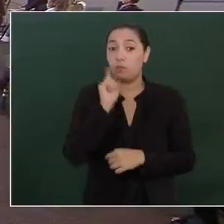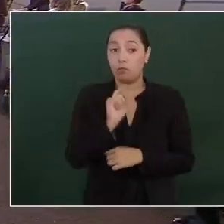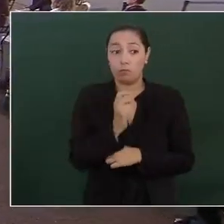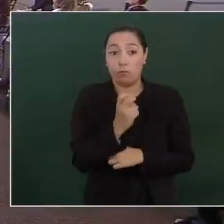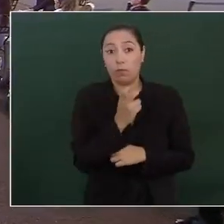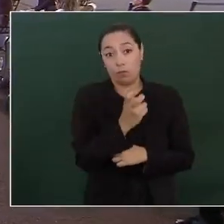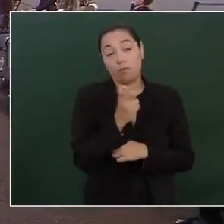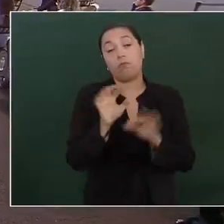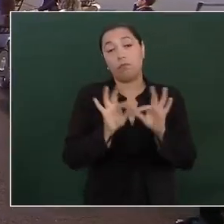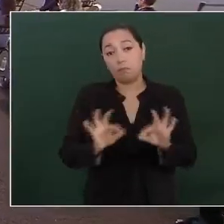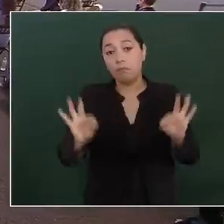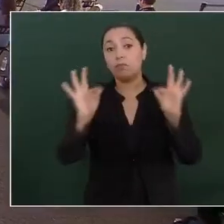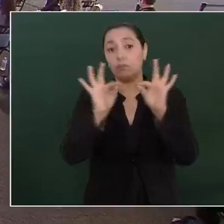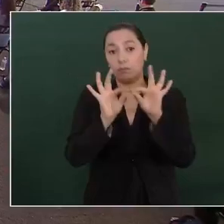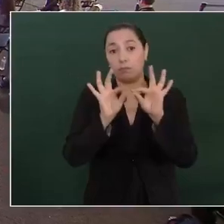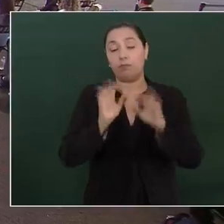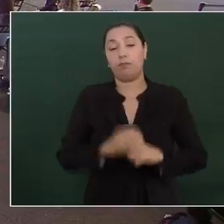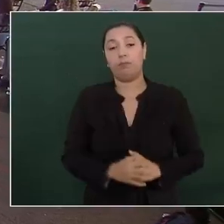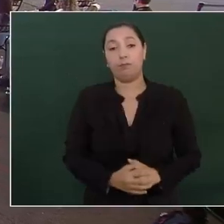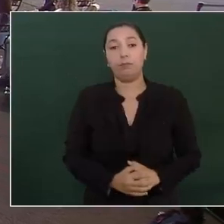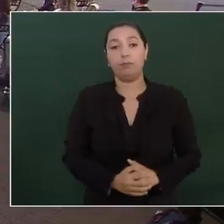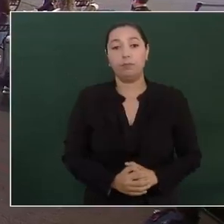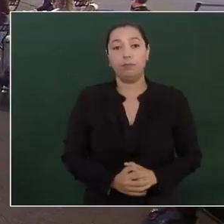Eso es importante.